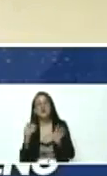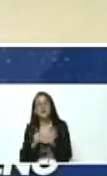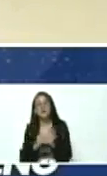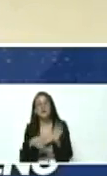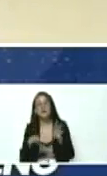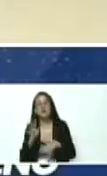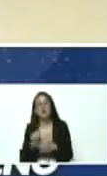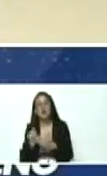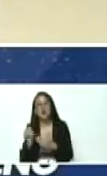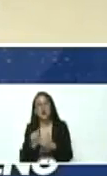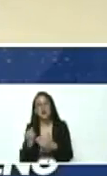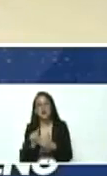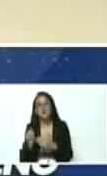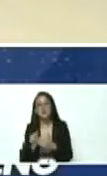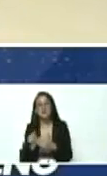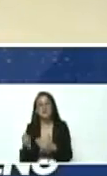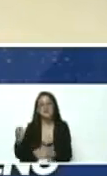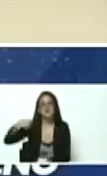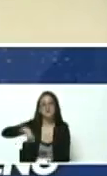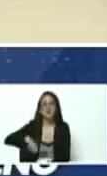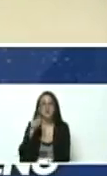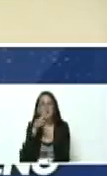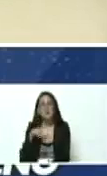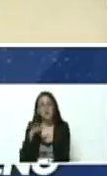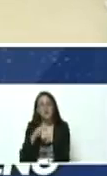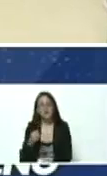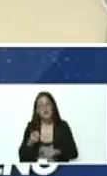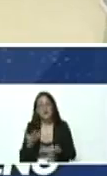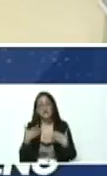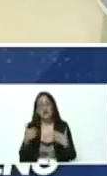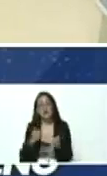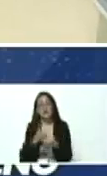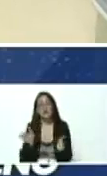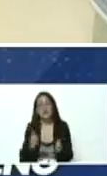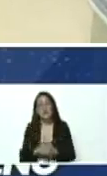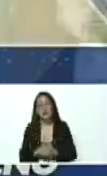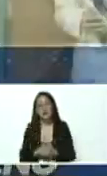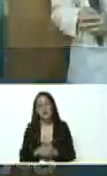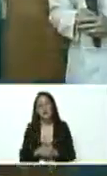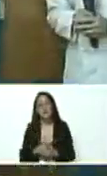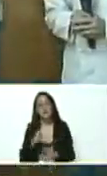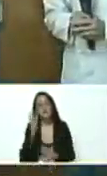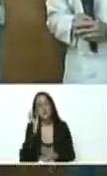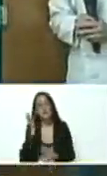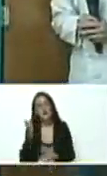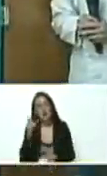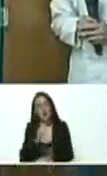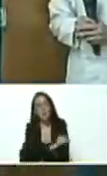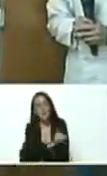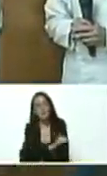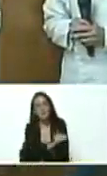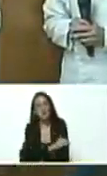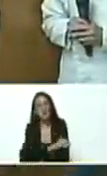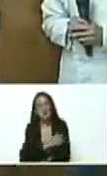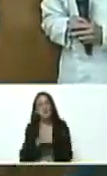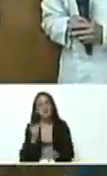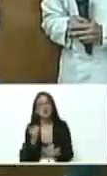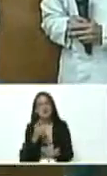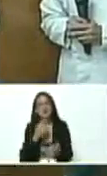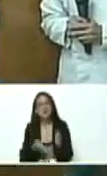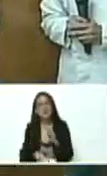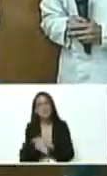2.907.314 dólares. Es invertir para que el pueblo tenga salud pública. Fíjate que María Corina Machado lanzó su candidatura.